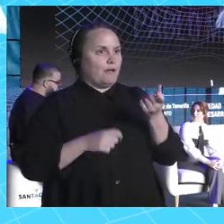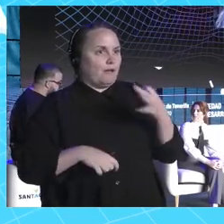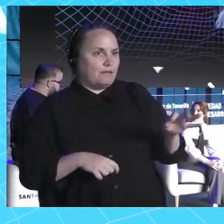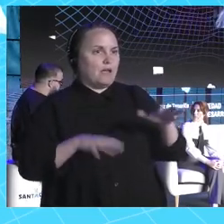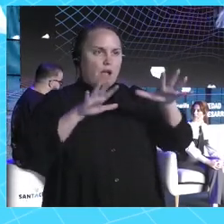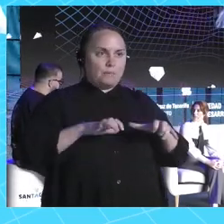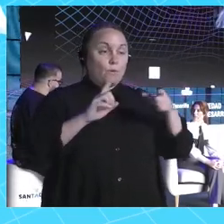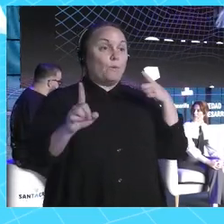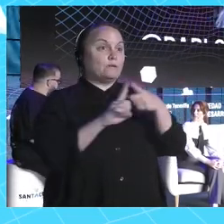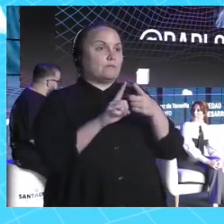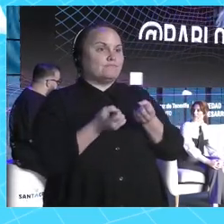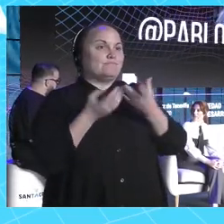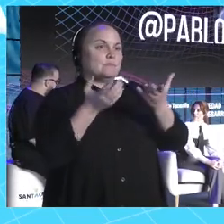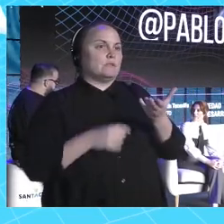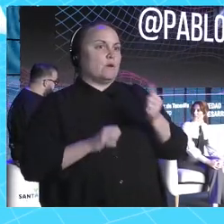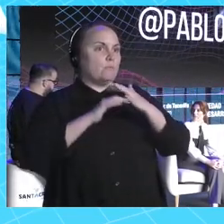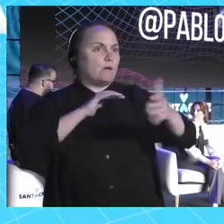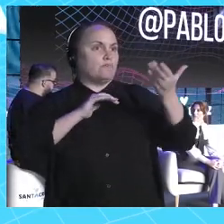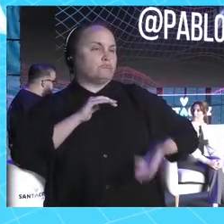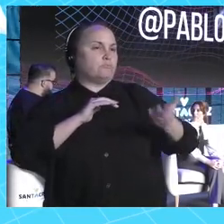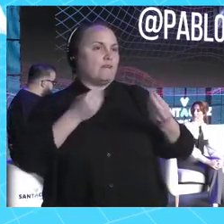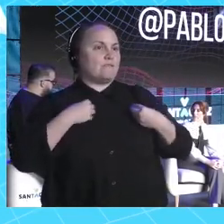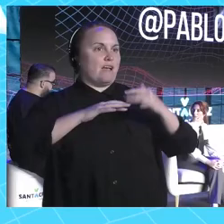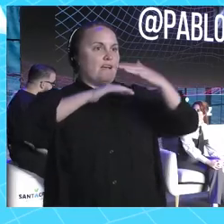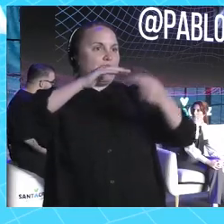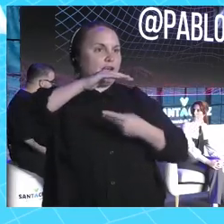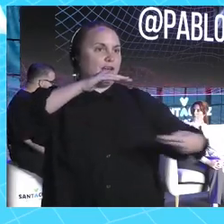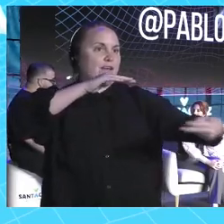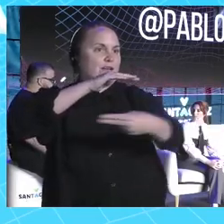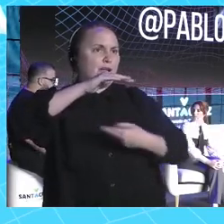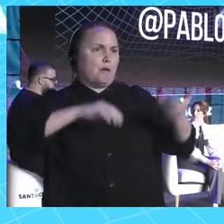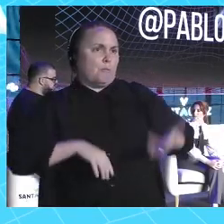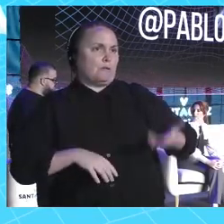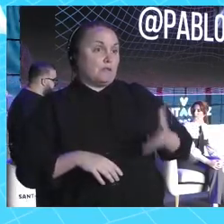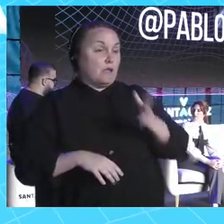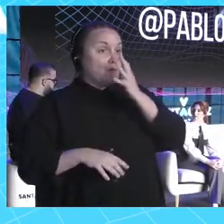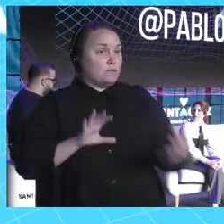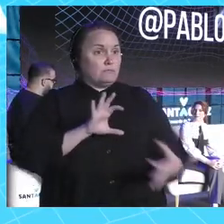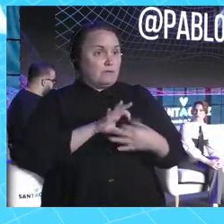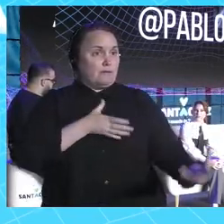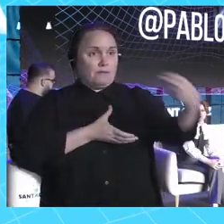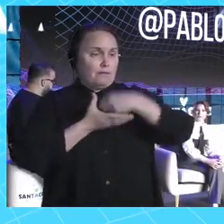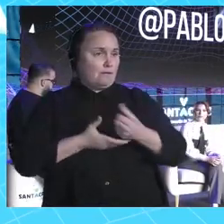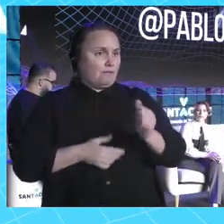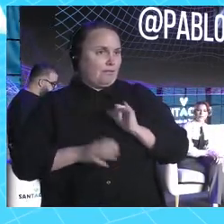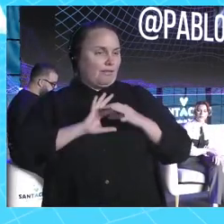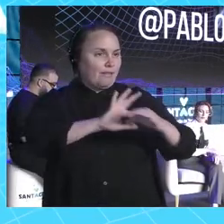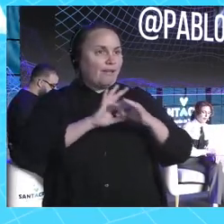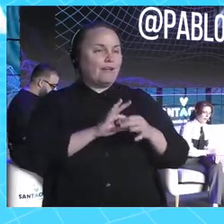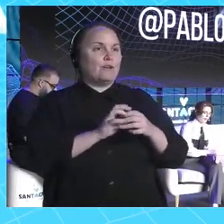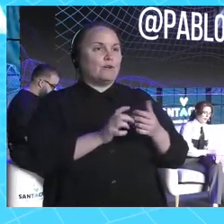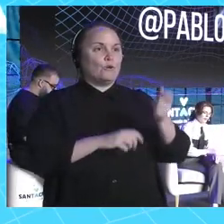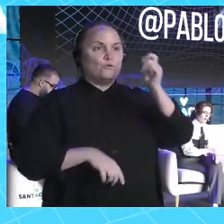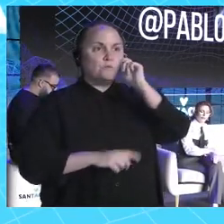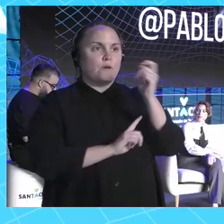importancia del océano y de la vida Marina que es súper importante porque forma parte de nosotros para el turismo para la